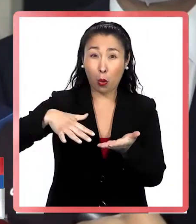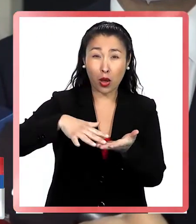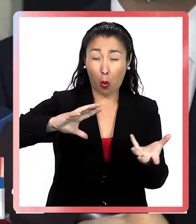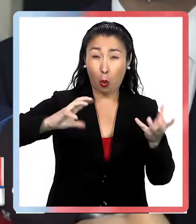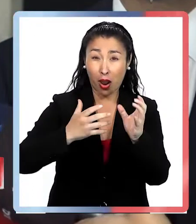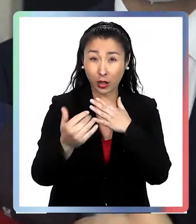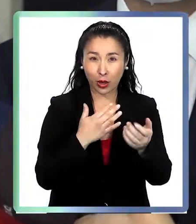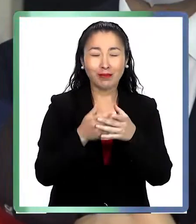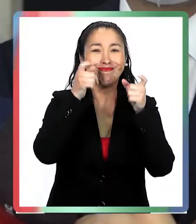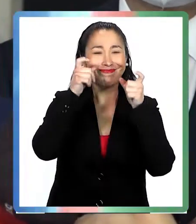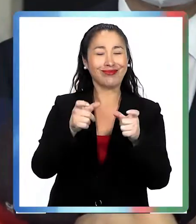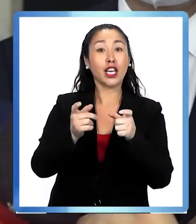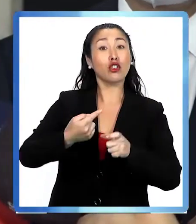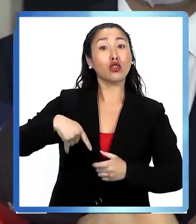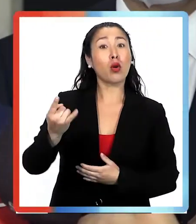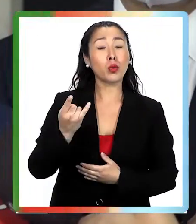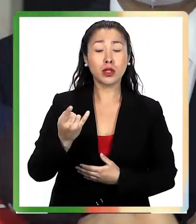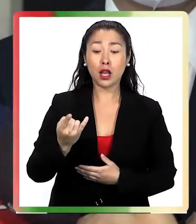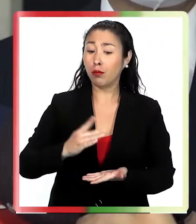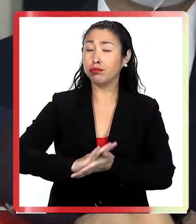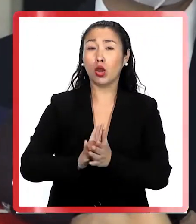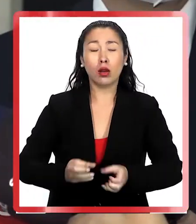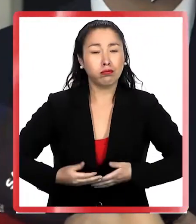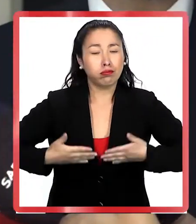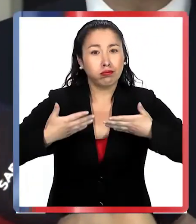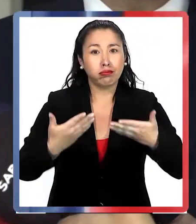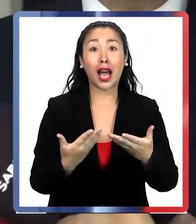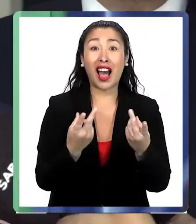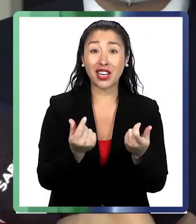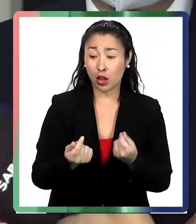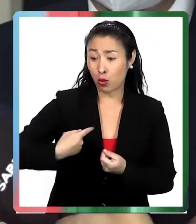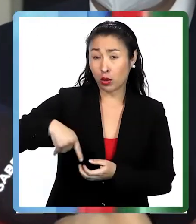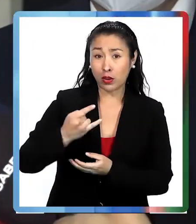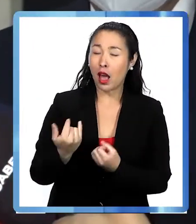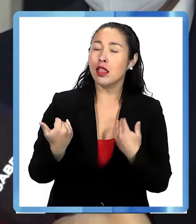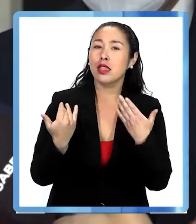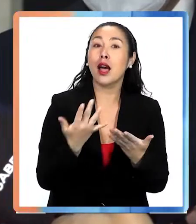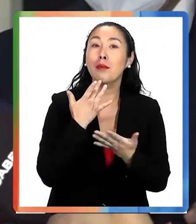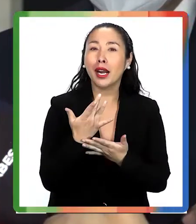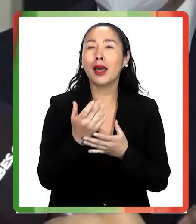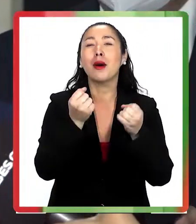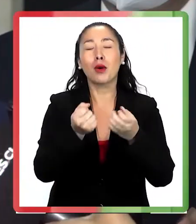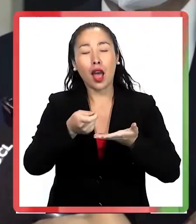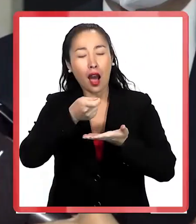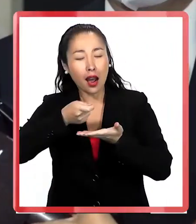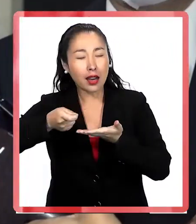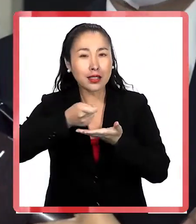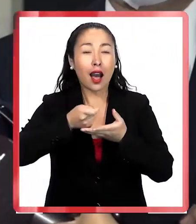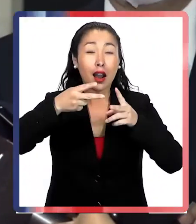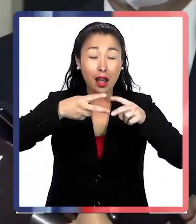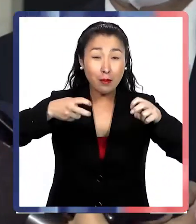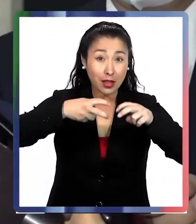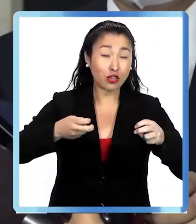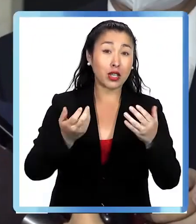de los desastres, y en ese sentido como universidad estamos poniendo a disposición todas nuestras capacidades que permitan, ¿no es cierto?, hacer los análisis,